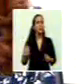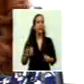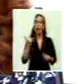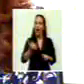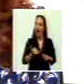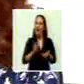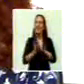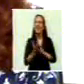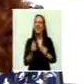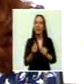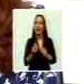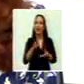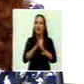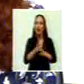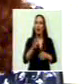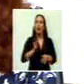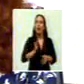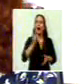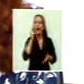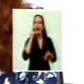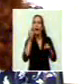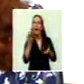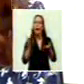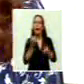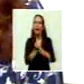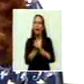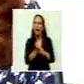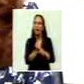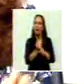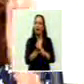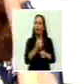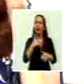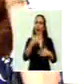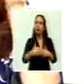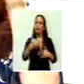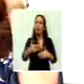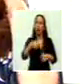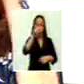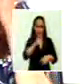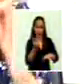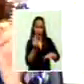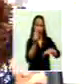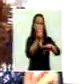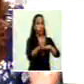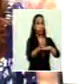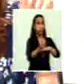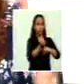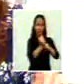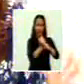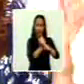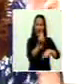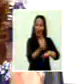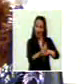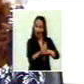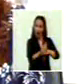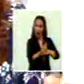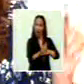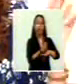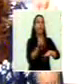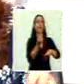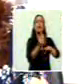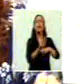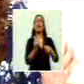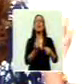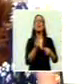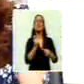mecanismos de evaluación periódica para la permanencia en los cargos ordinarios y regulares, cargos a los